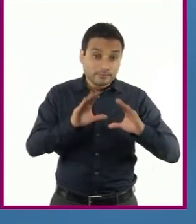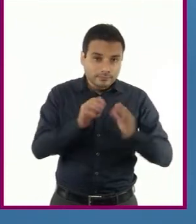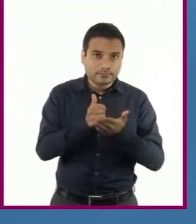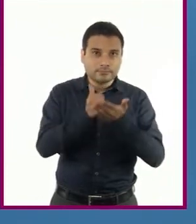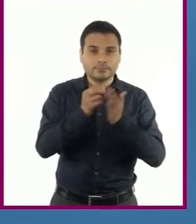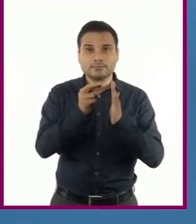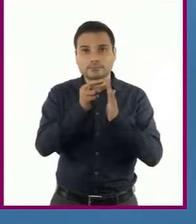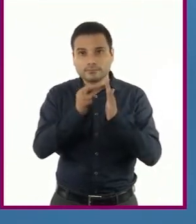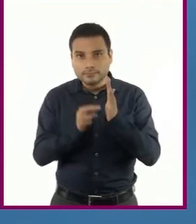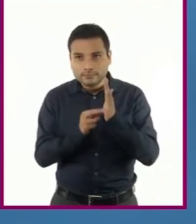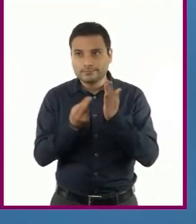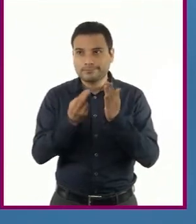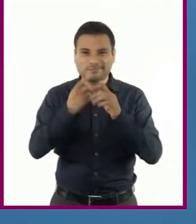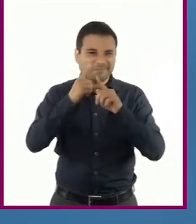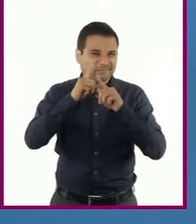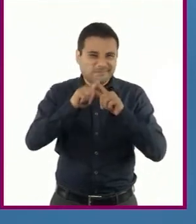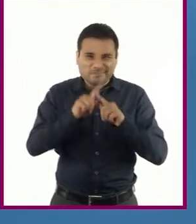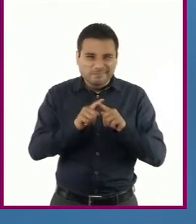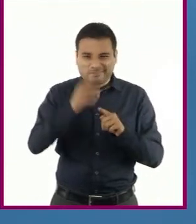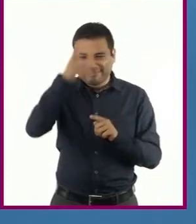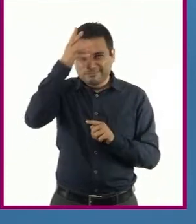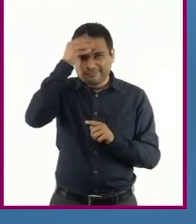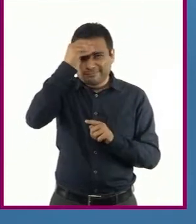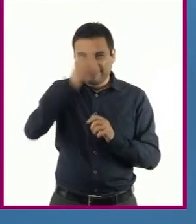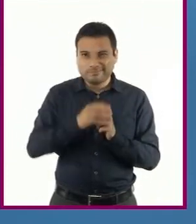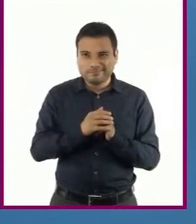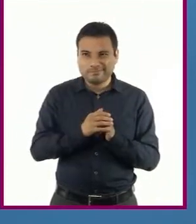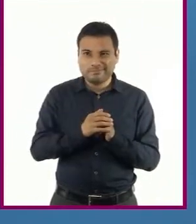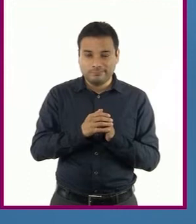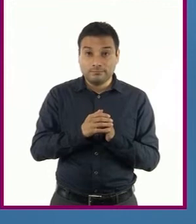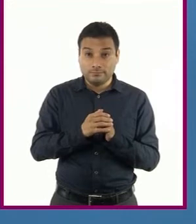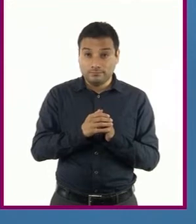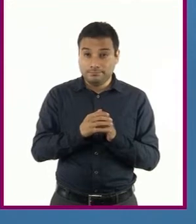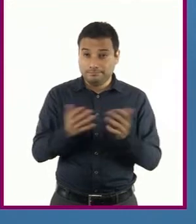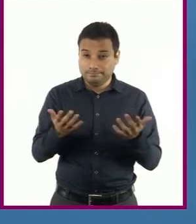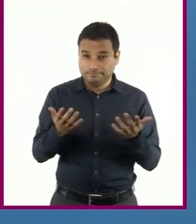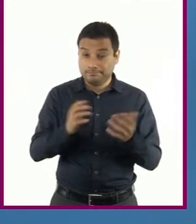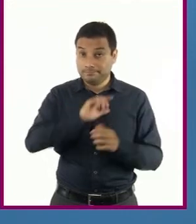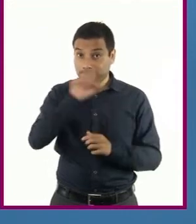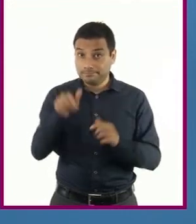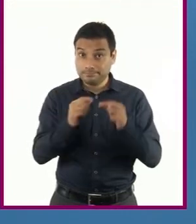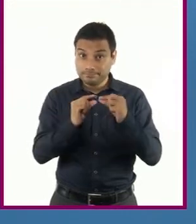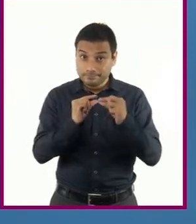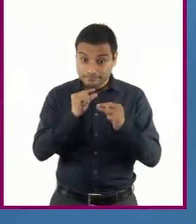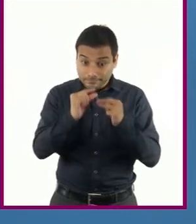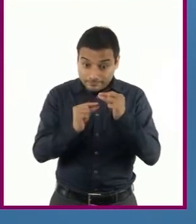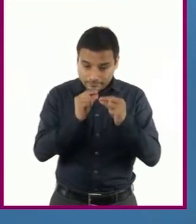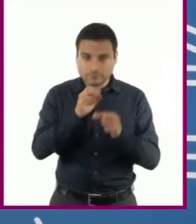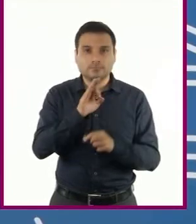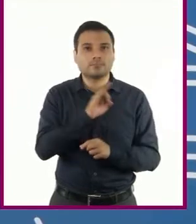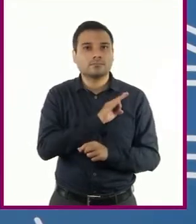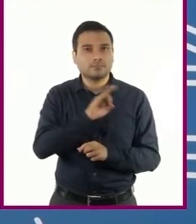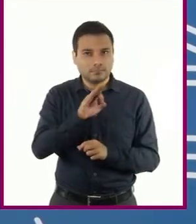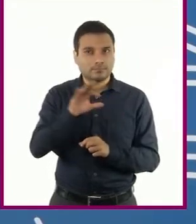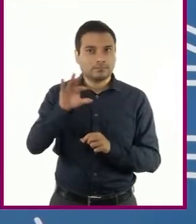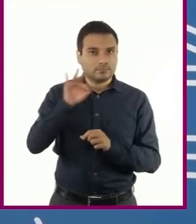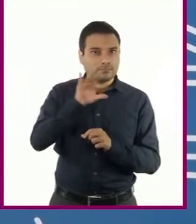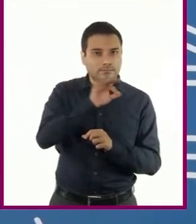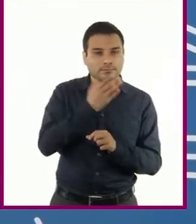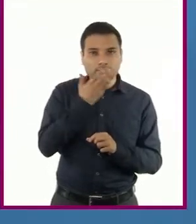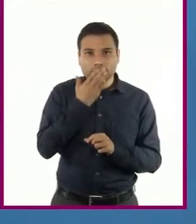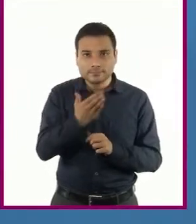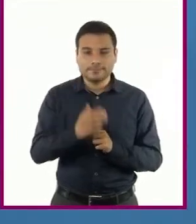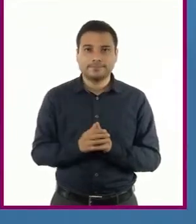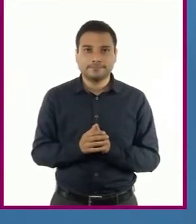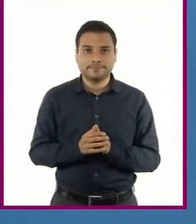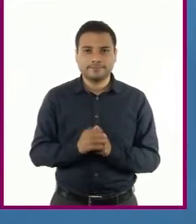tolerancia, limita su apego a doctrinas extremistas y aumenta su capacidad para realizar elecciones racionales. Todo esto